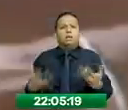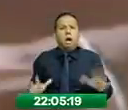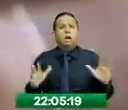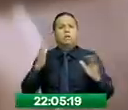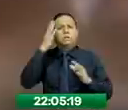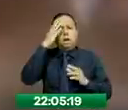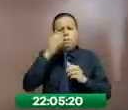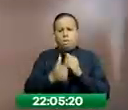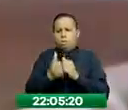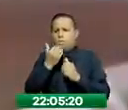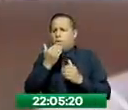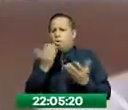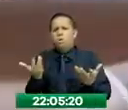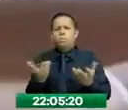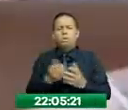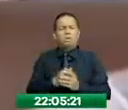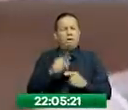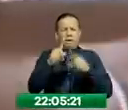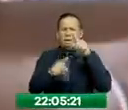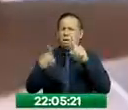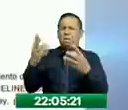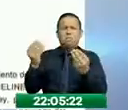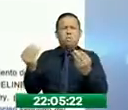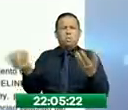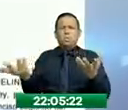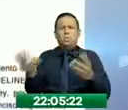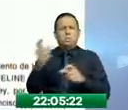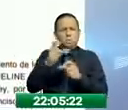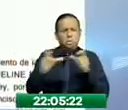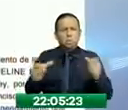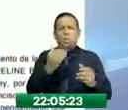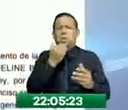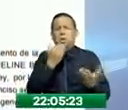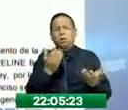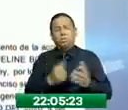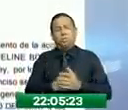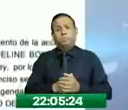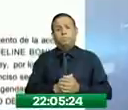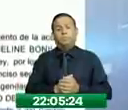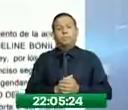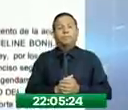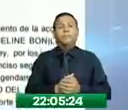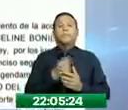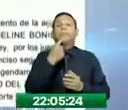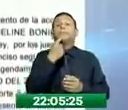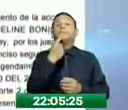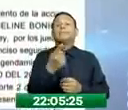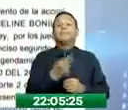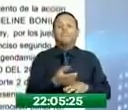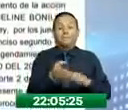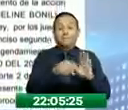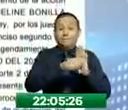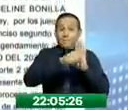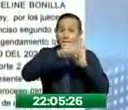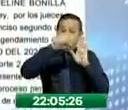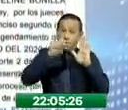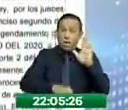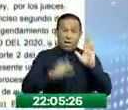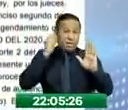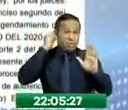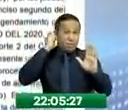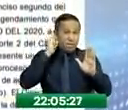que partes o sea lleva el protagonismo es deuda en cuanto a la solicitud de habeas corpus presentada por la abogada de salcedo